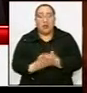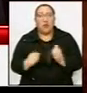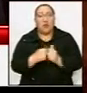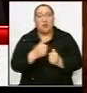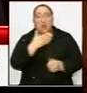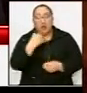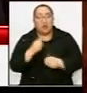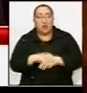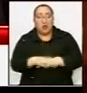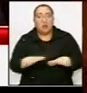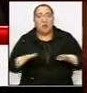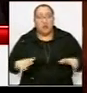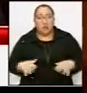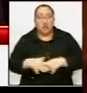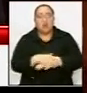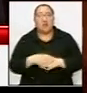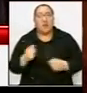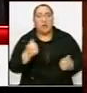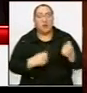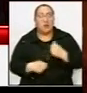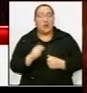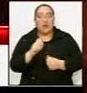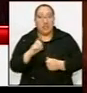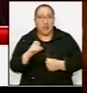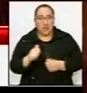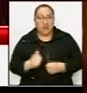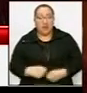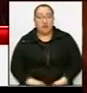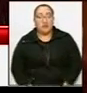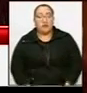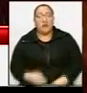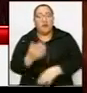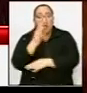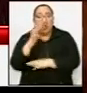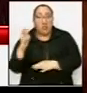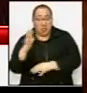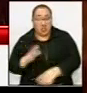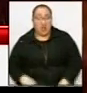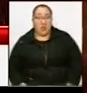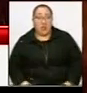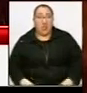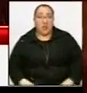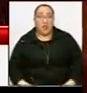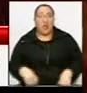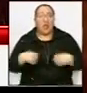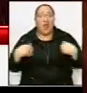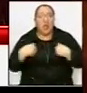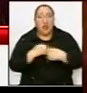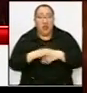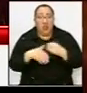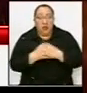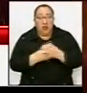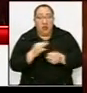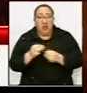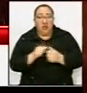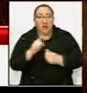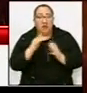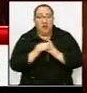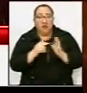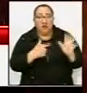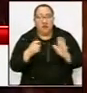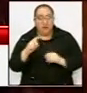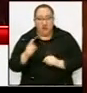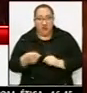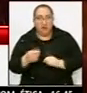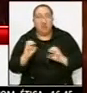mejoramiento y ampliación del servicio de gestión de administración técnica forestal y de fauna silvestre, Cusco, departamento, previsto con 1.700.000, que